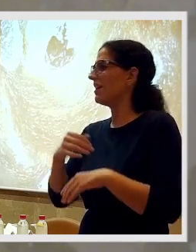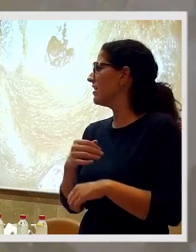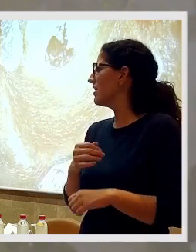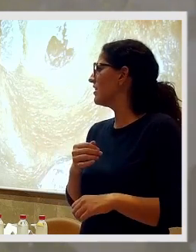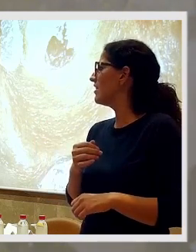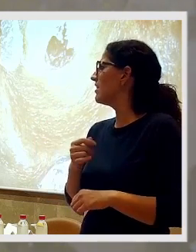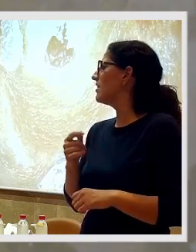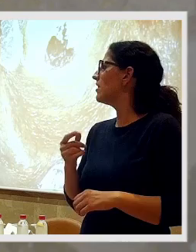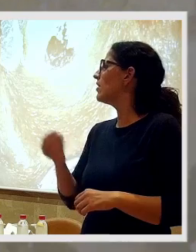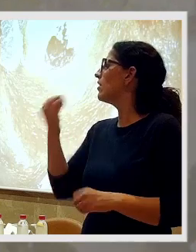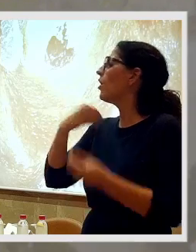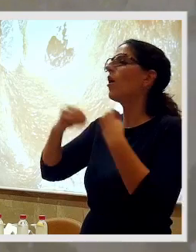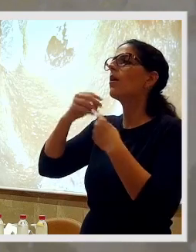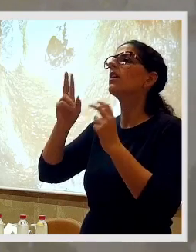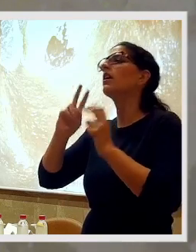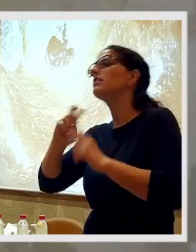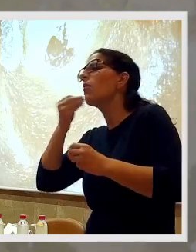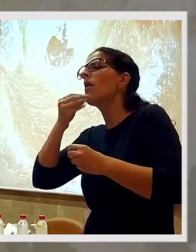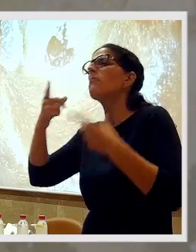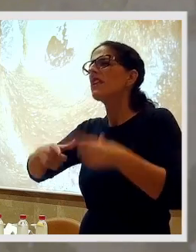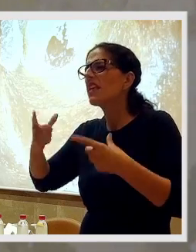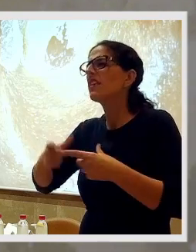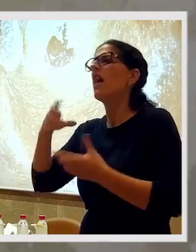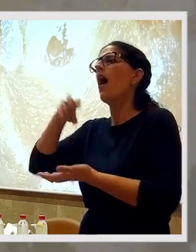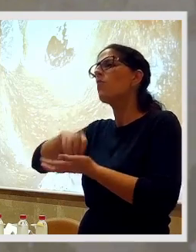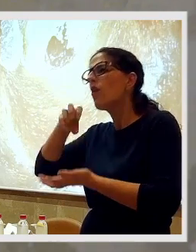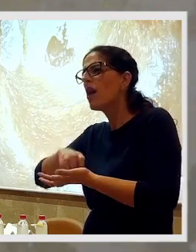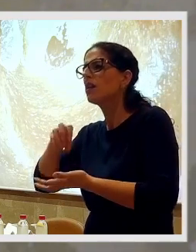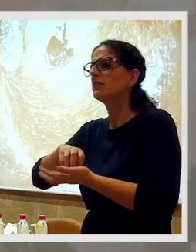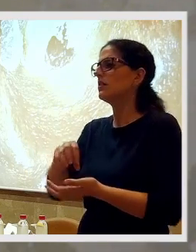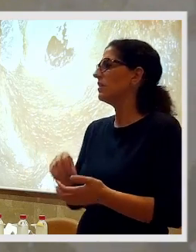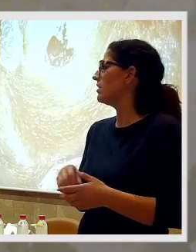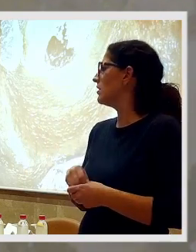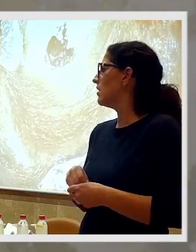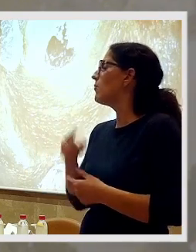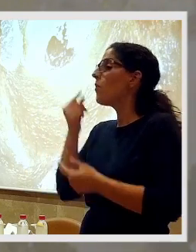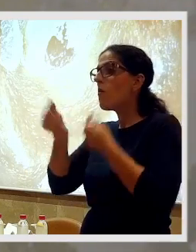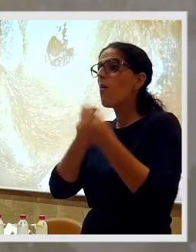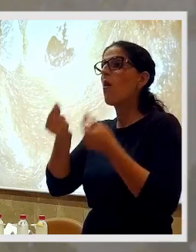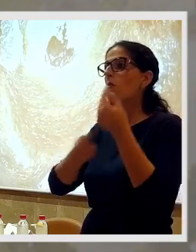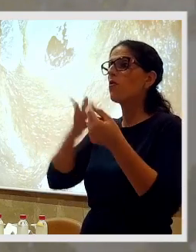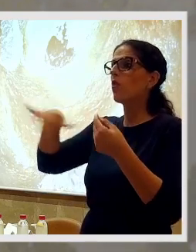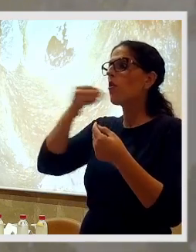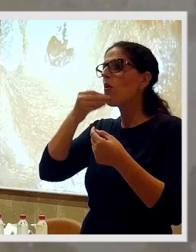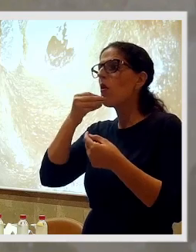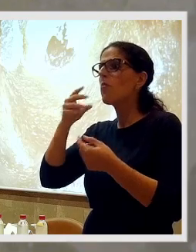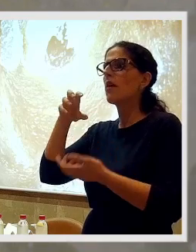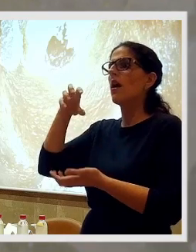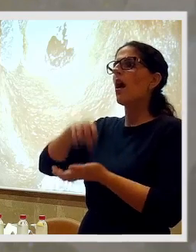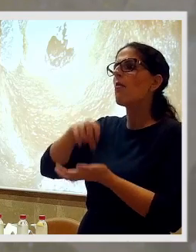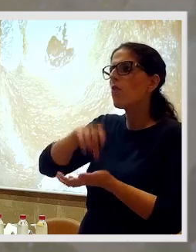de Manhattan, comiendo todos los días pizzas, comida basura. Bueno, pues en aquellos momentos se empieza a desarrollar la gran epidemia del